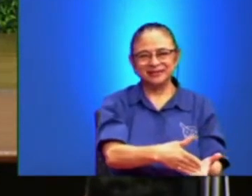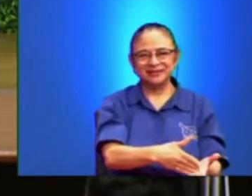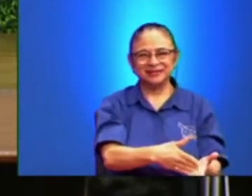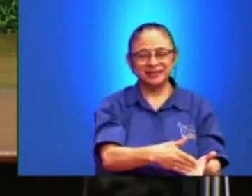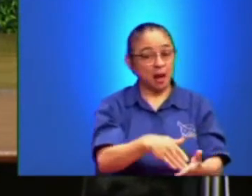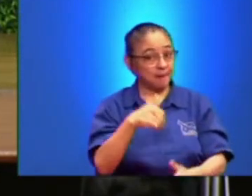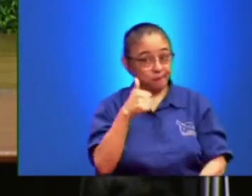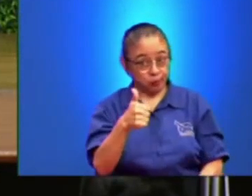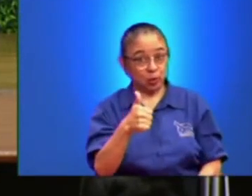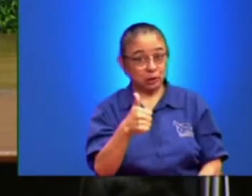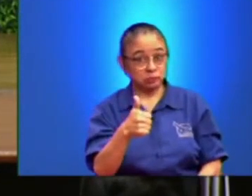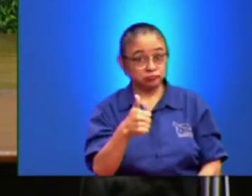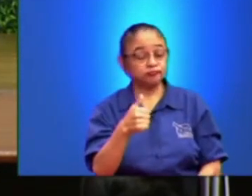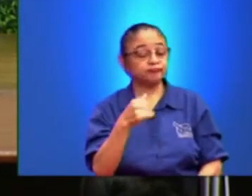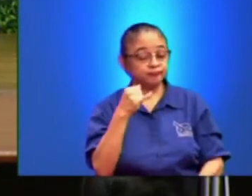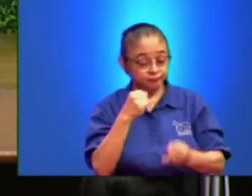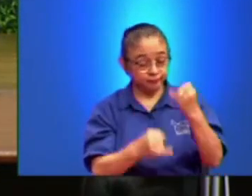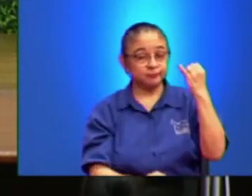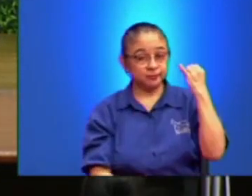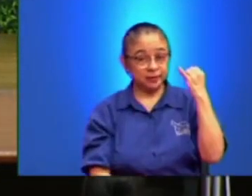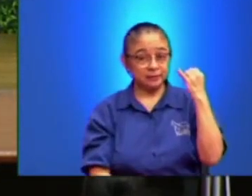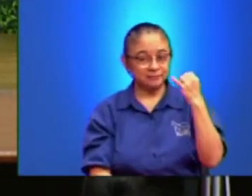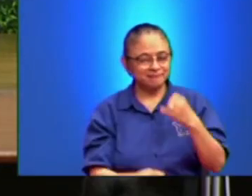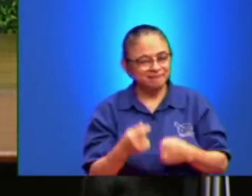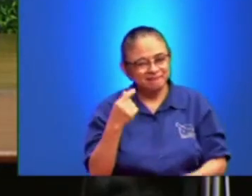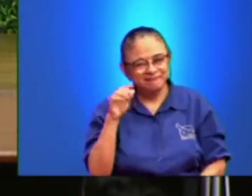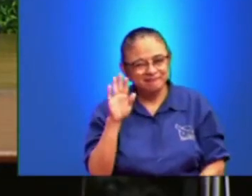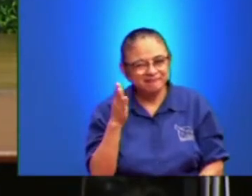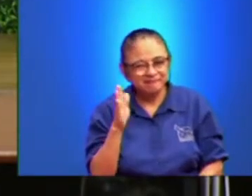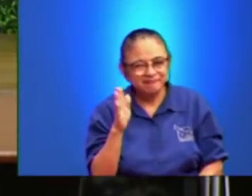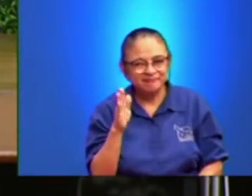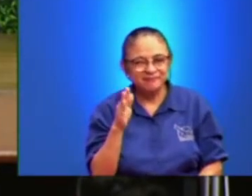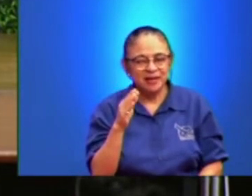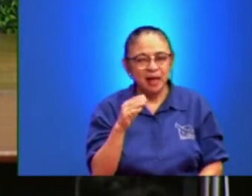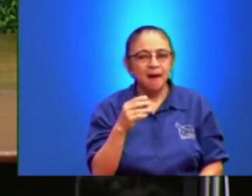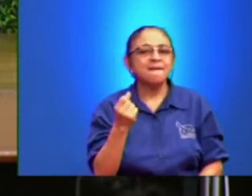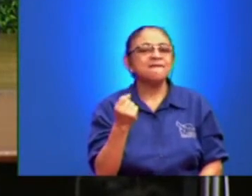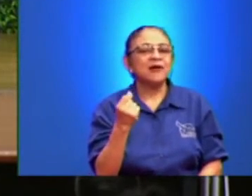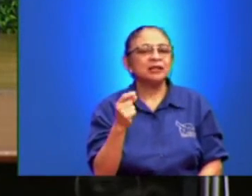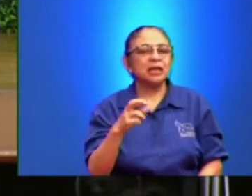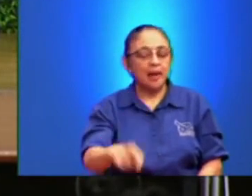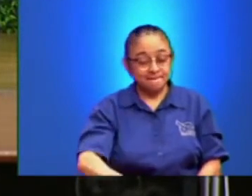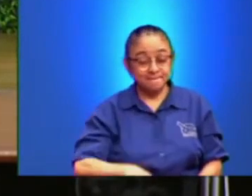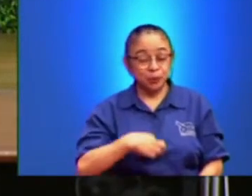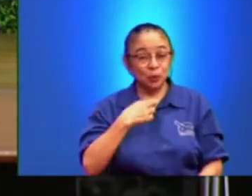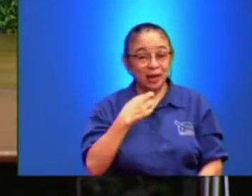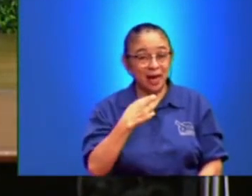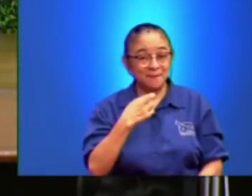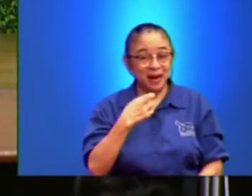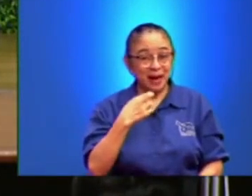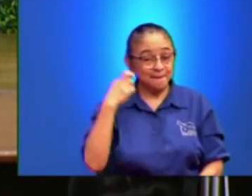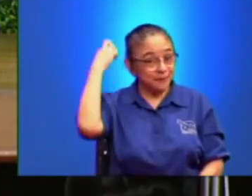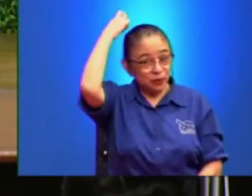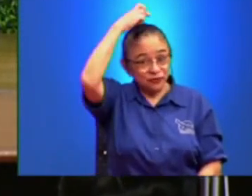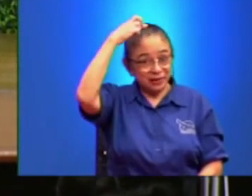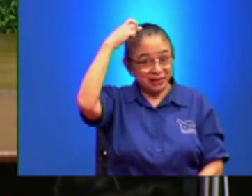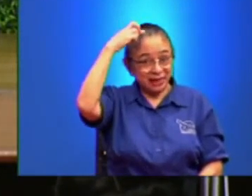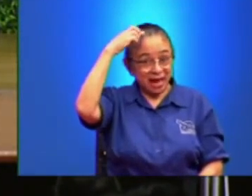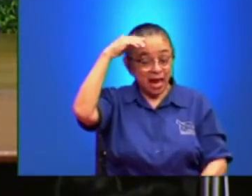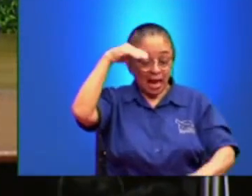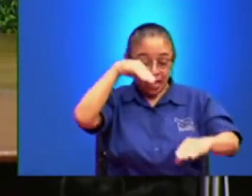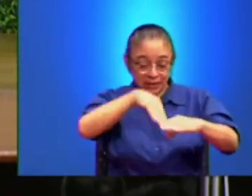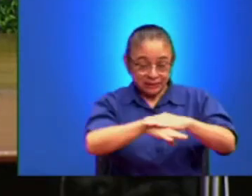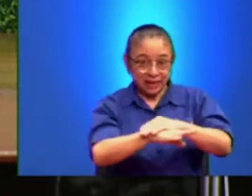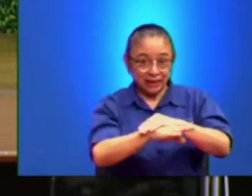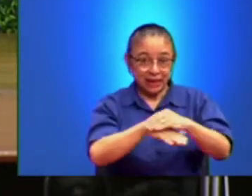bueno hemos llegado en la finalización casi verdad nos hace falta la proclama para entrar en el año que es